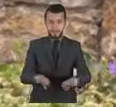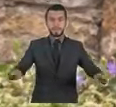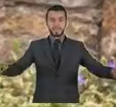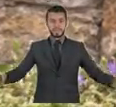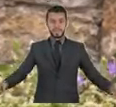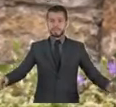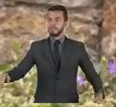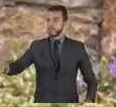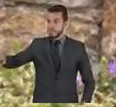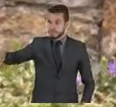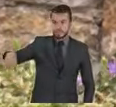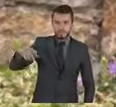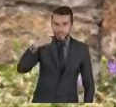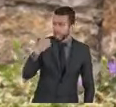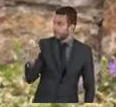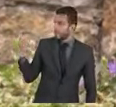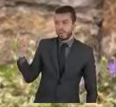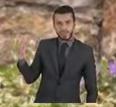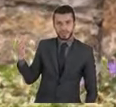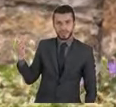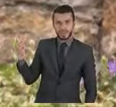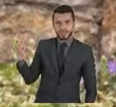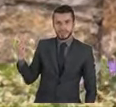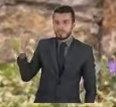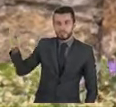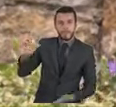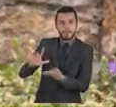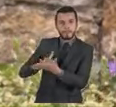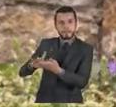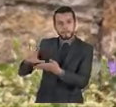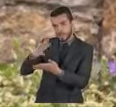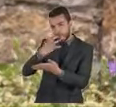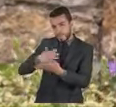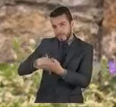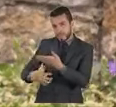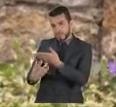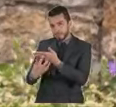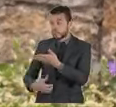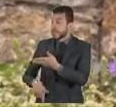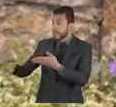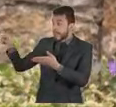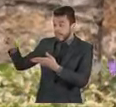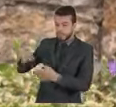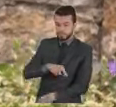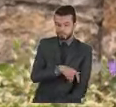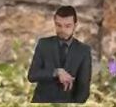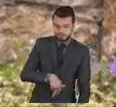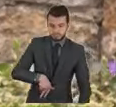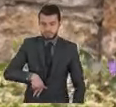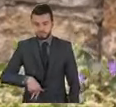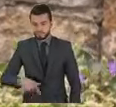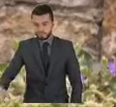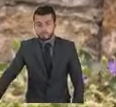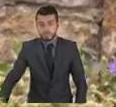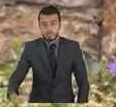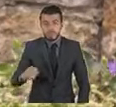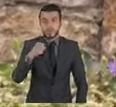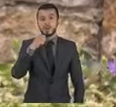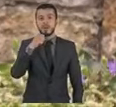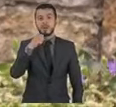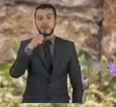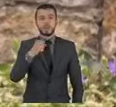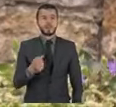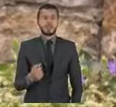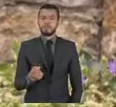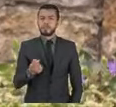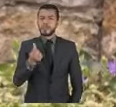vemos allí atrás, donde está el iPad, tomen el micrófono que allí se encuentra y en un tiempo no